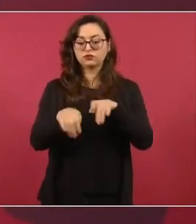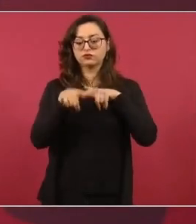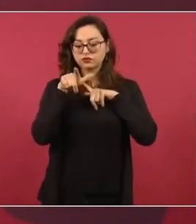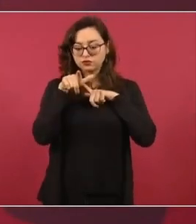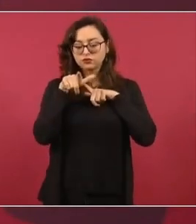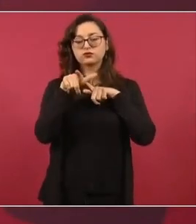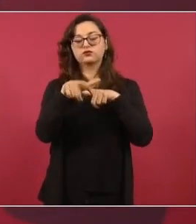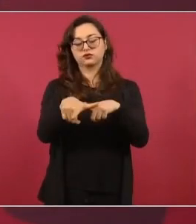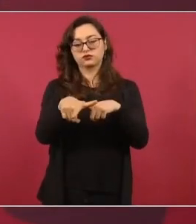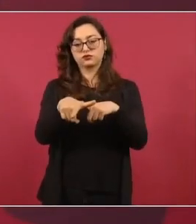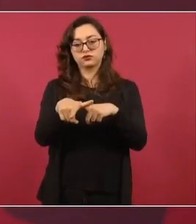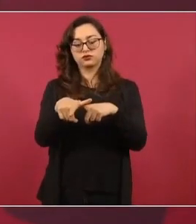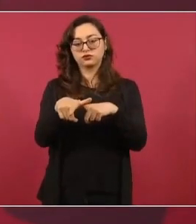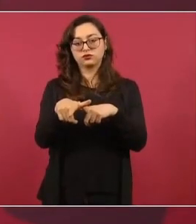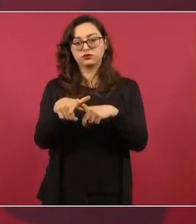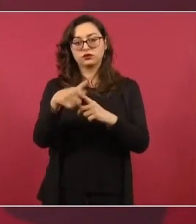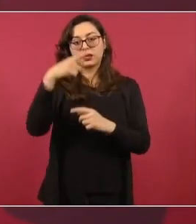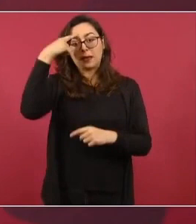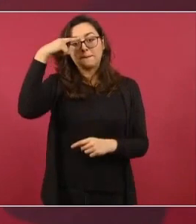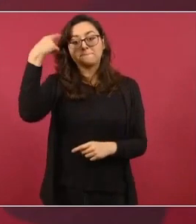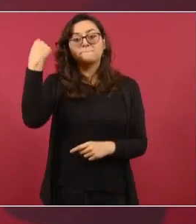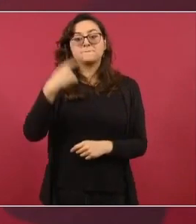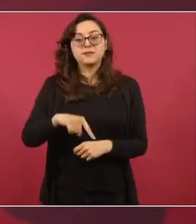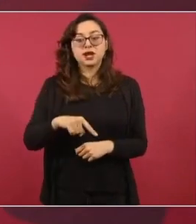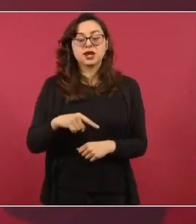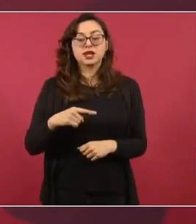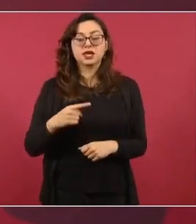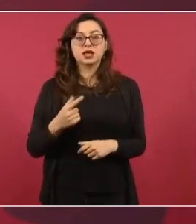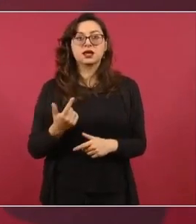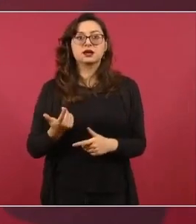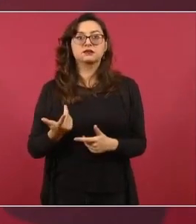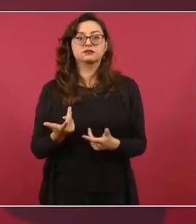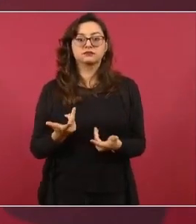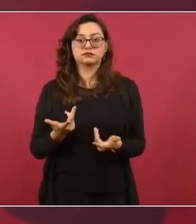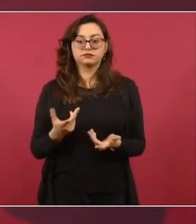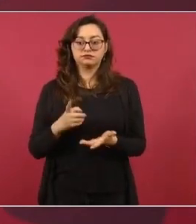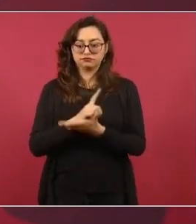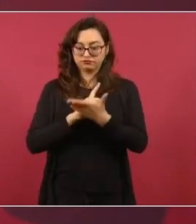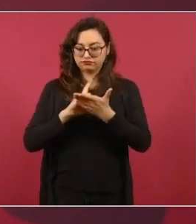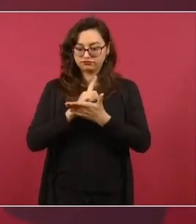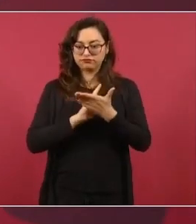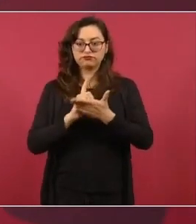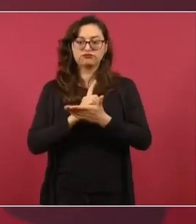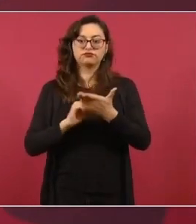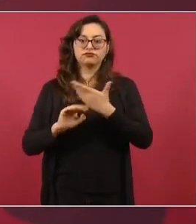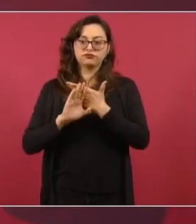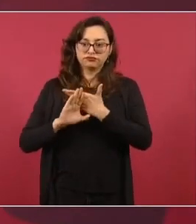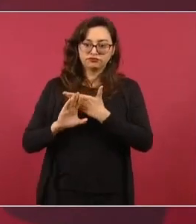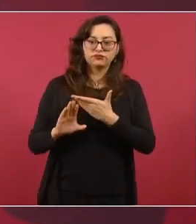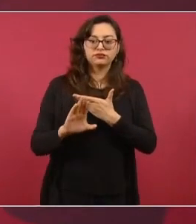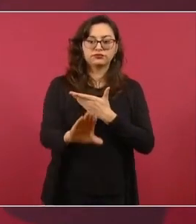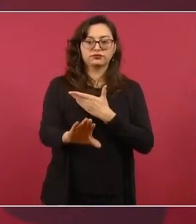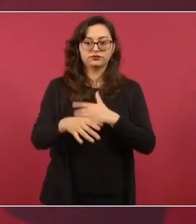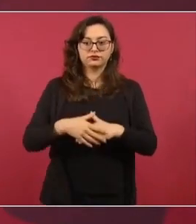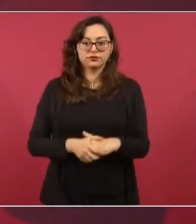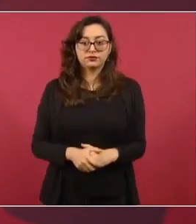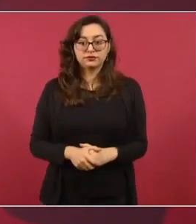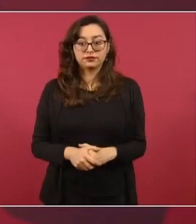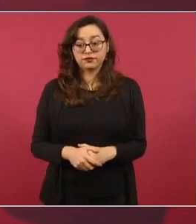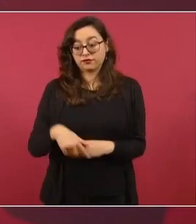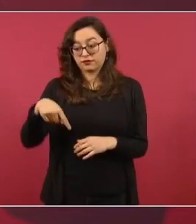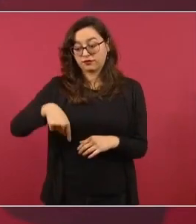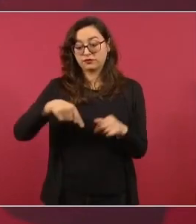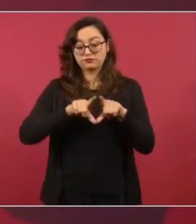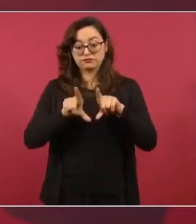ayudando a que no llegue el fentanilo por nuestra